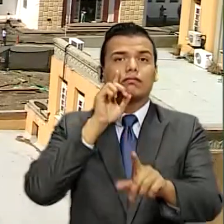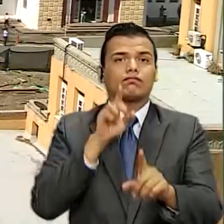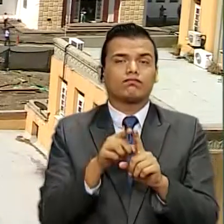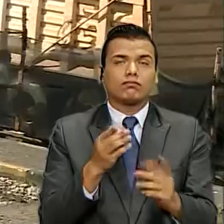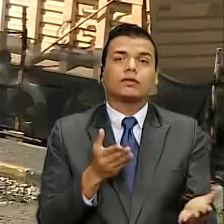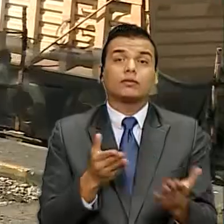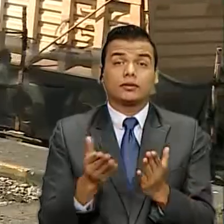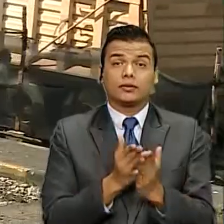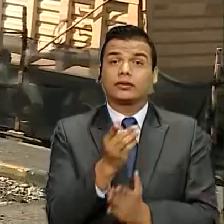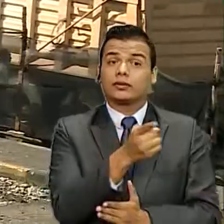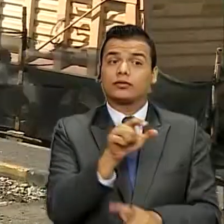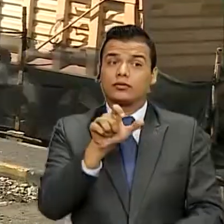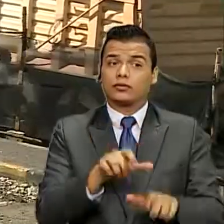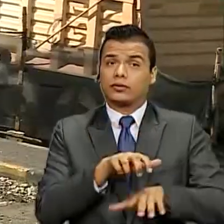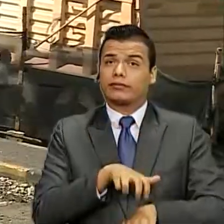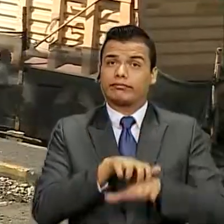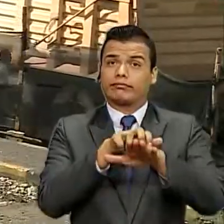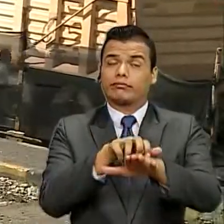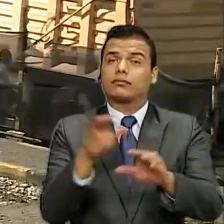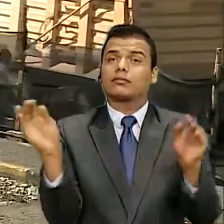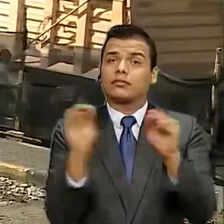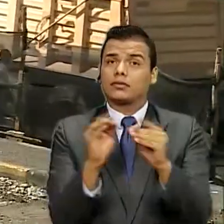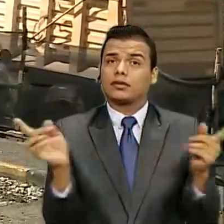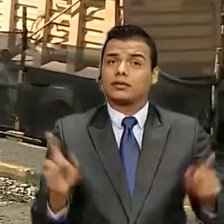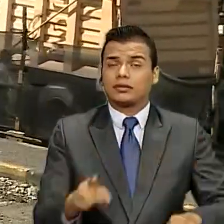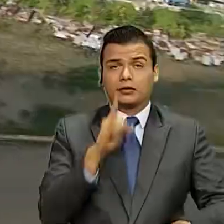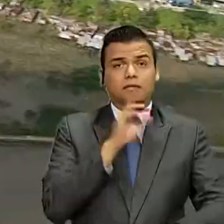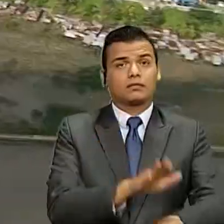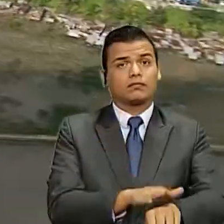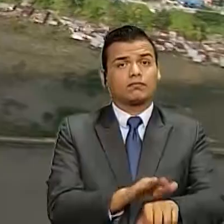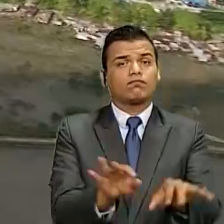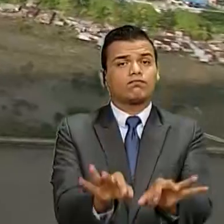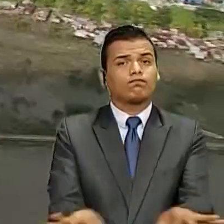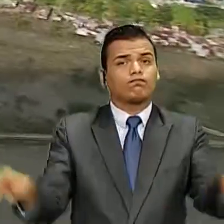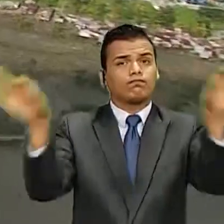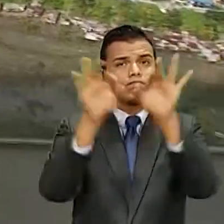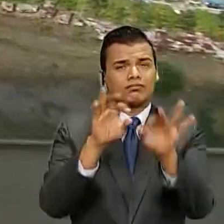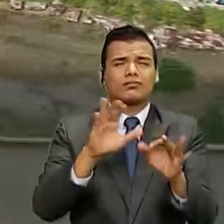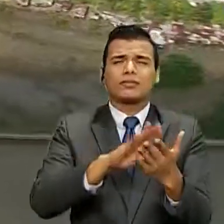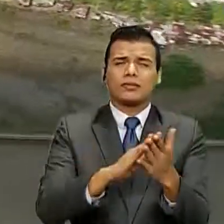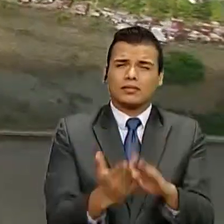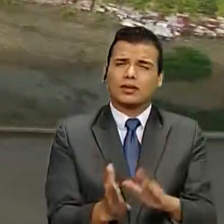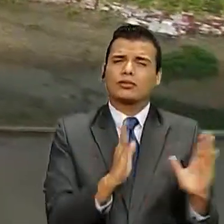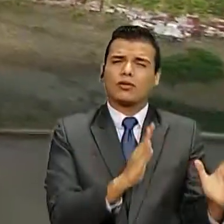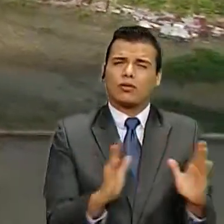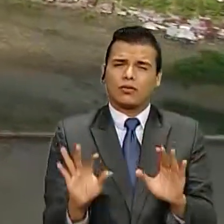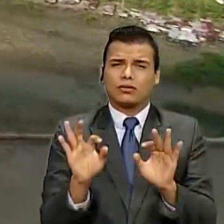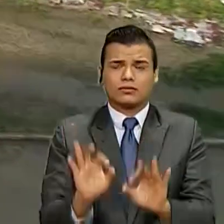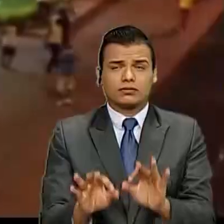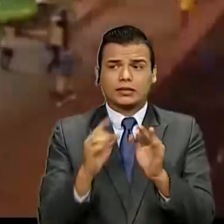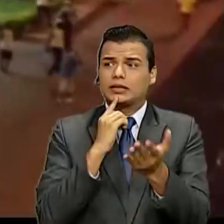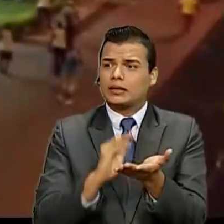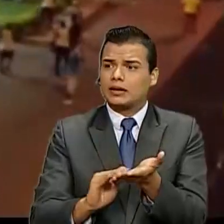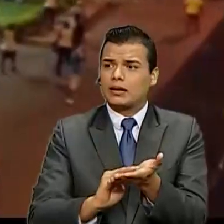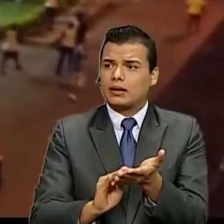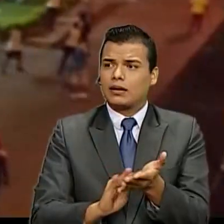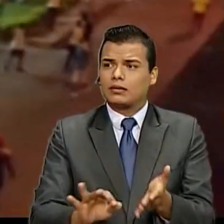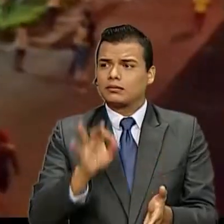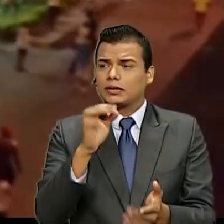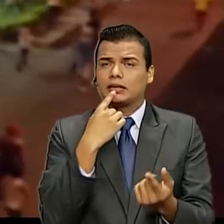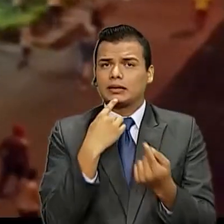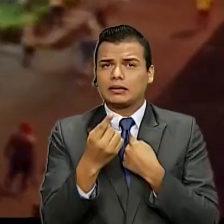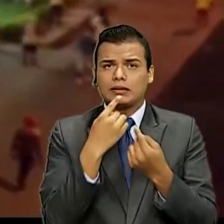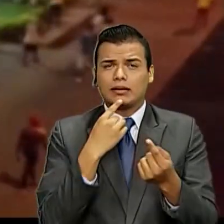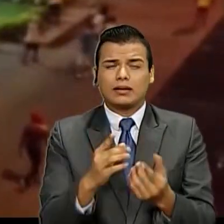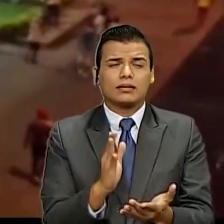a los ciudadanos. También enfatizan en que es fundamental restablecer un clima de paz y orden y resolver a través del diálogo y el consenso